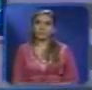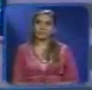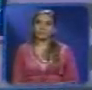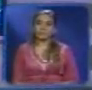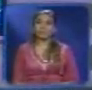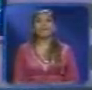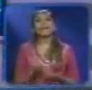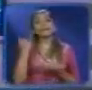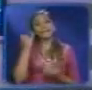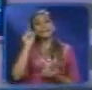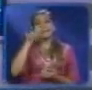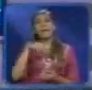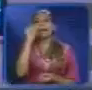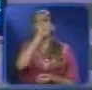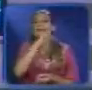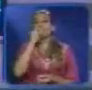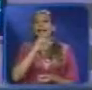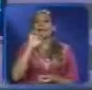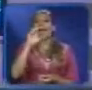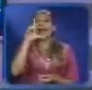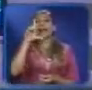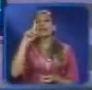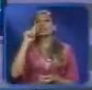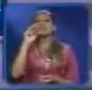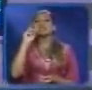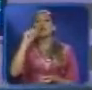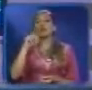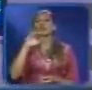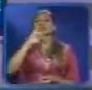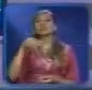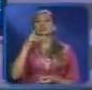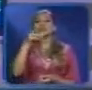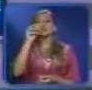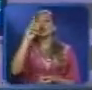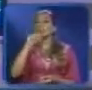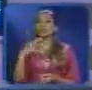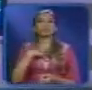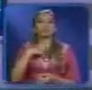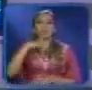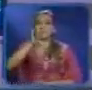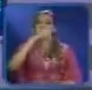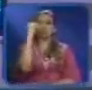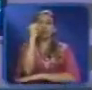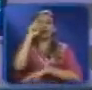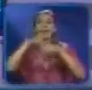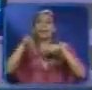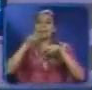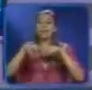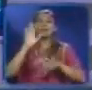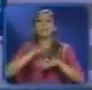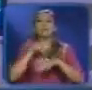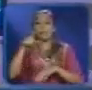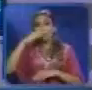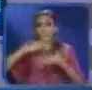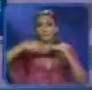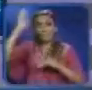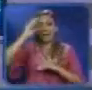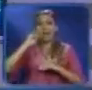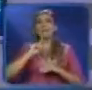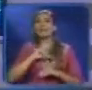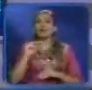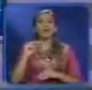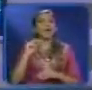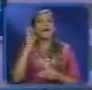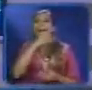Bien, y el cantante Elton John no podrá adoptar a un niño ucraniano de 14 meses porque el músico británico es demasiado mayor y no